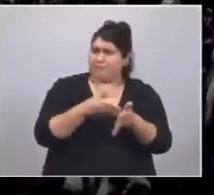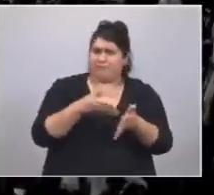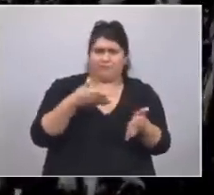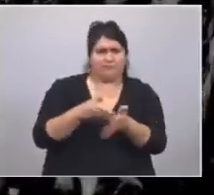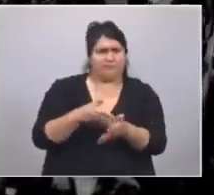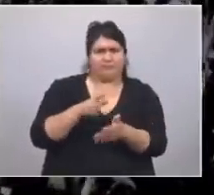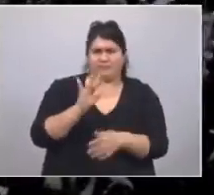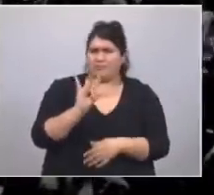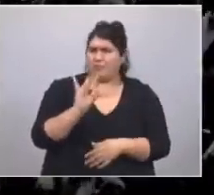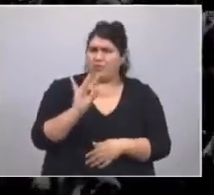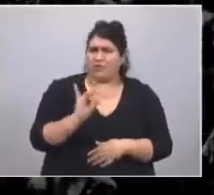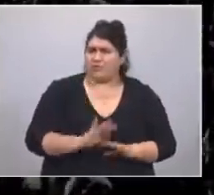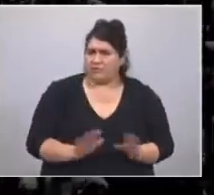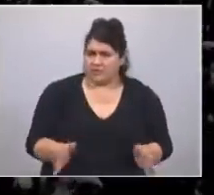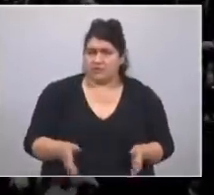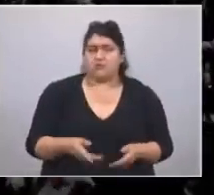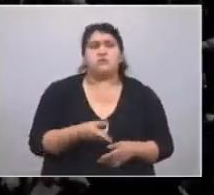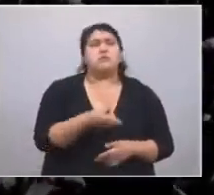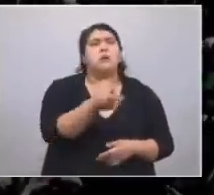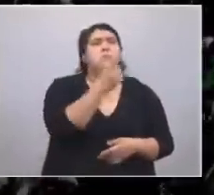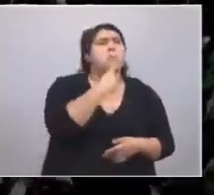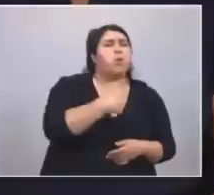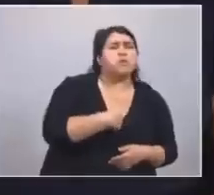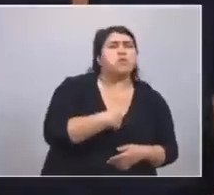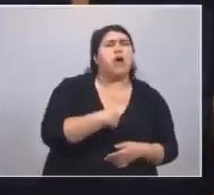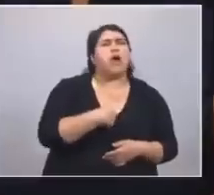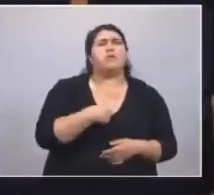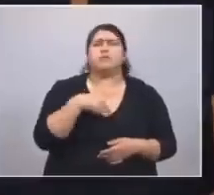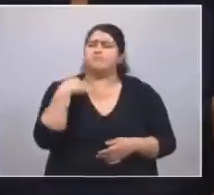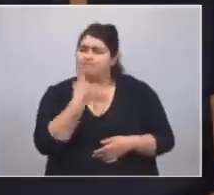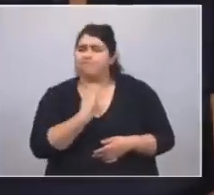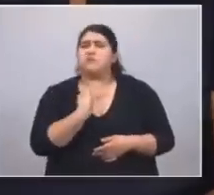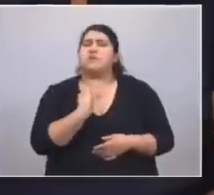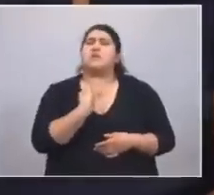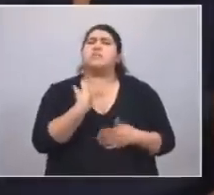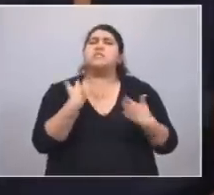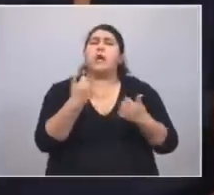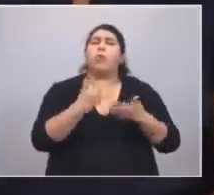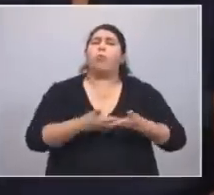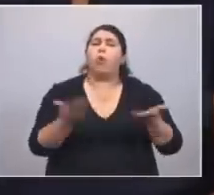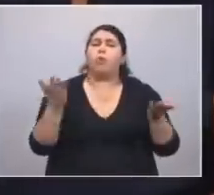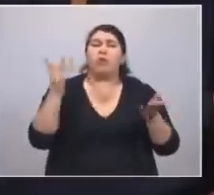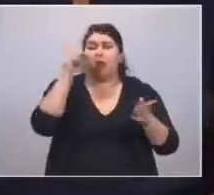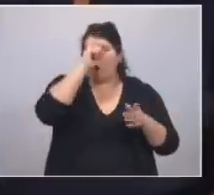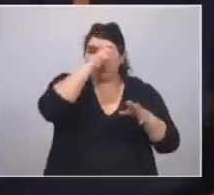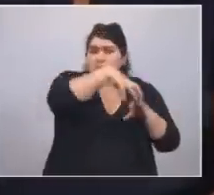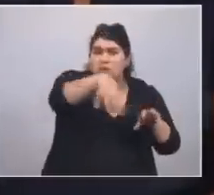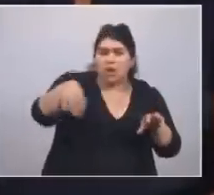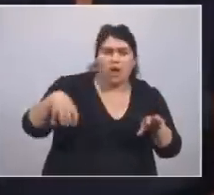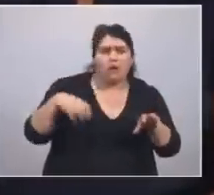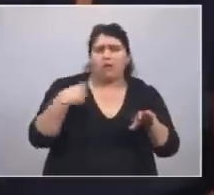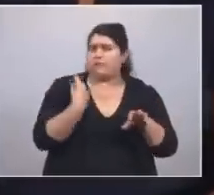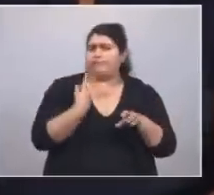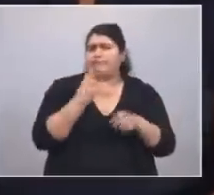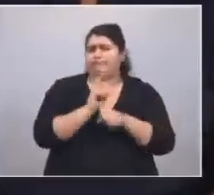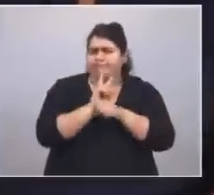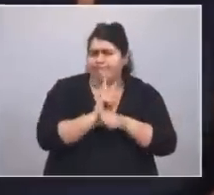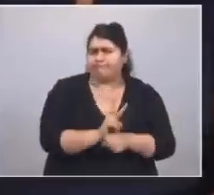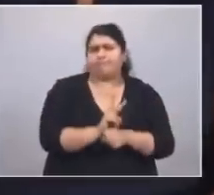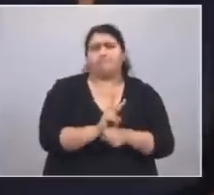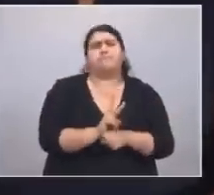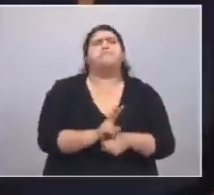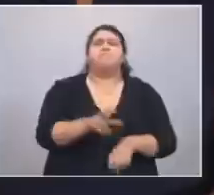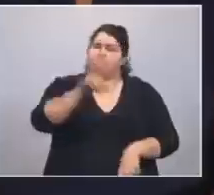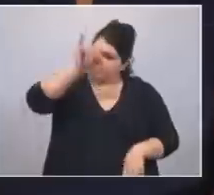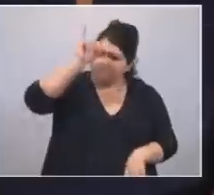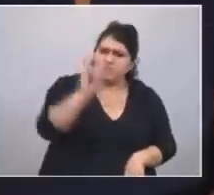Obviamente que me decían, peleemos por la salud pública. Y vengo a decirles, vamos